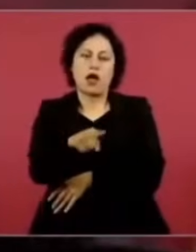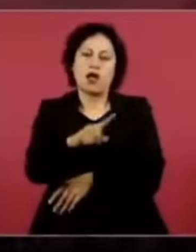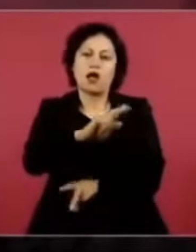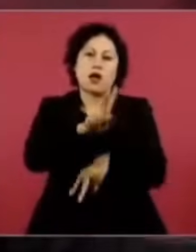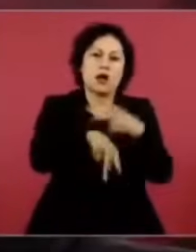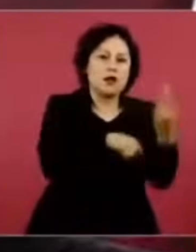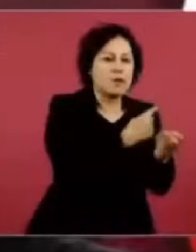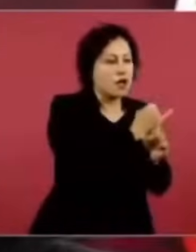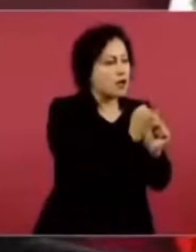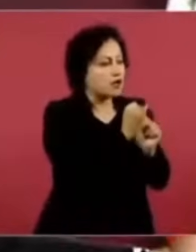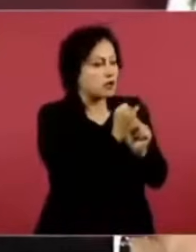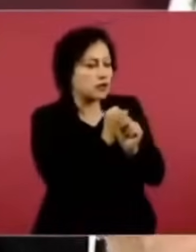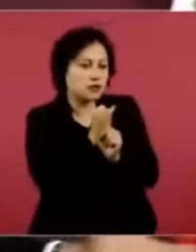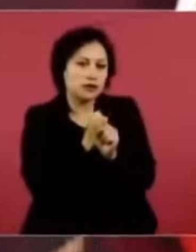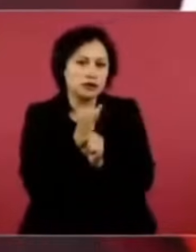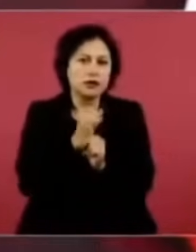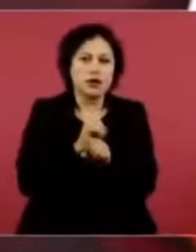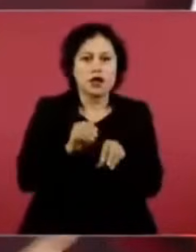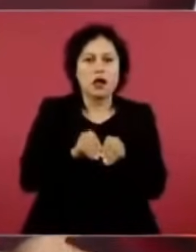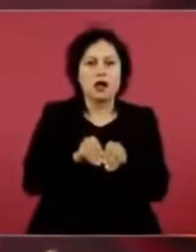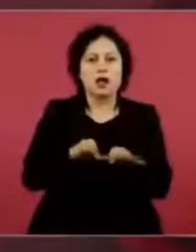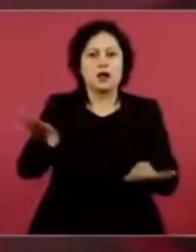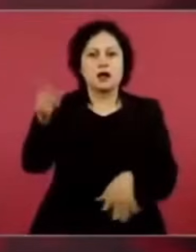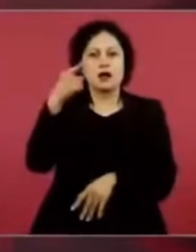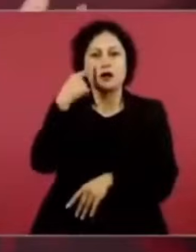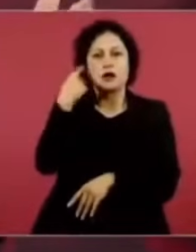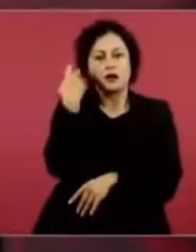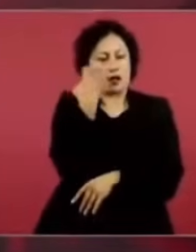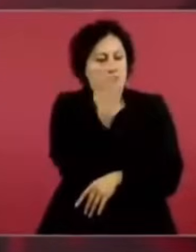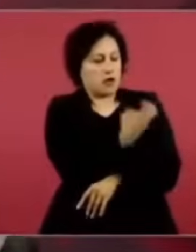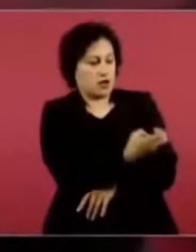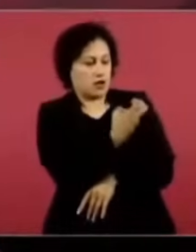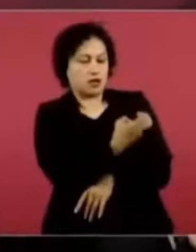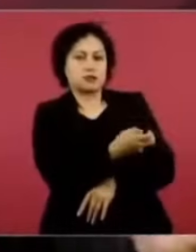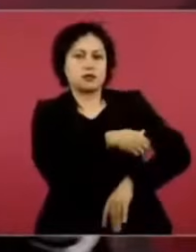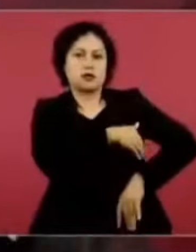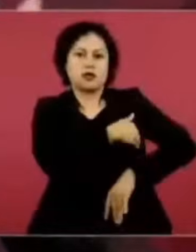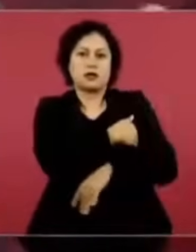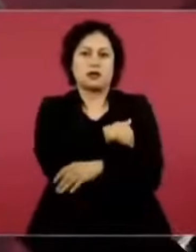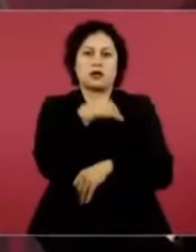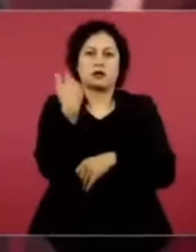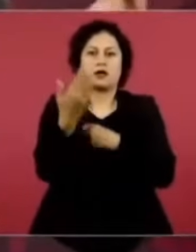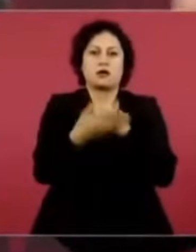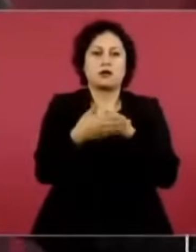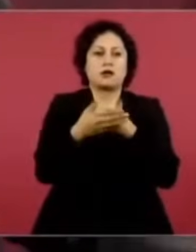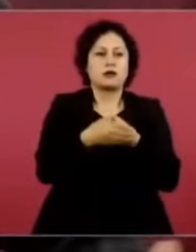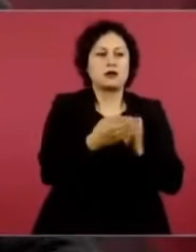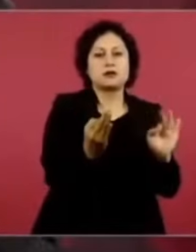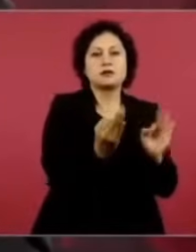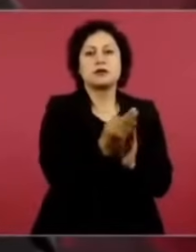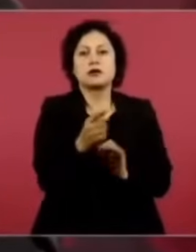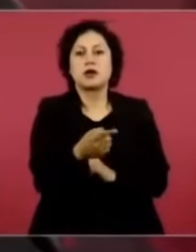estar el almacén? Hay un centro de salud, hay un hospital que no tiene medicinas.